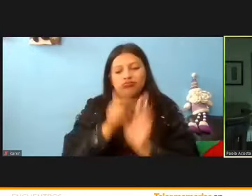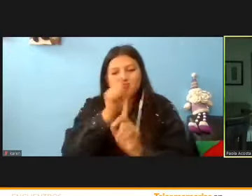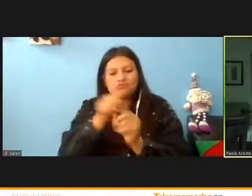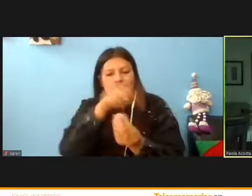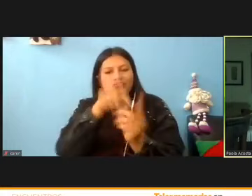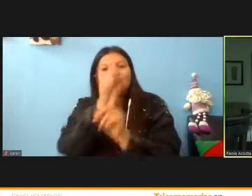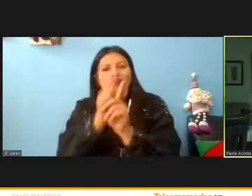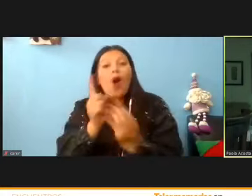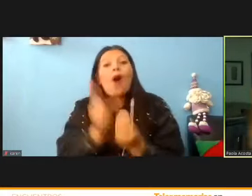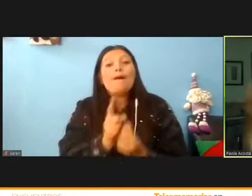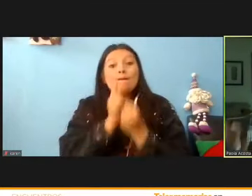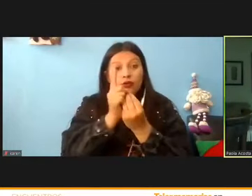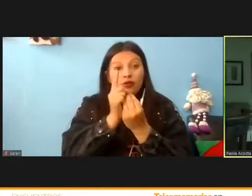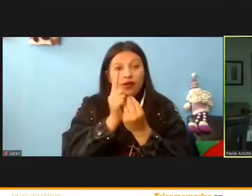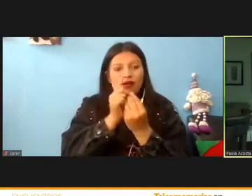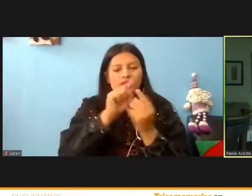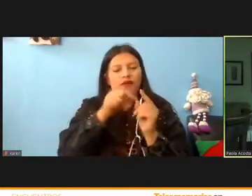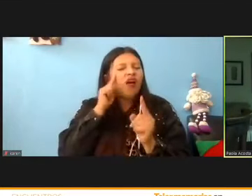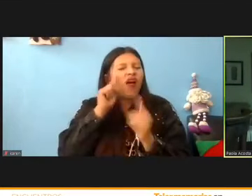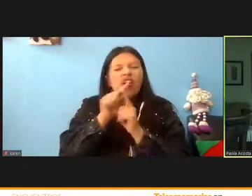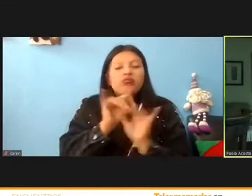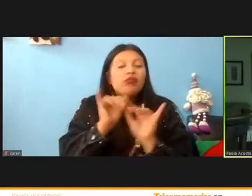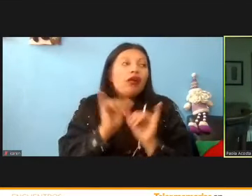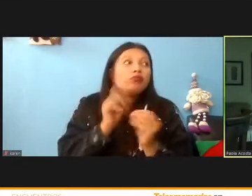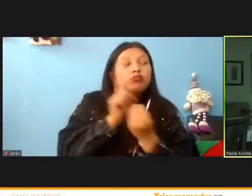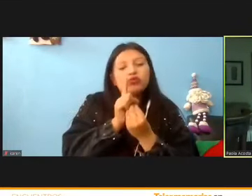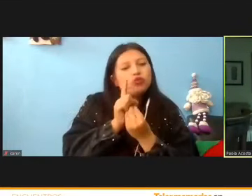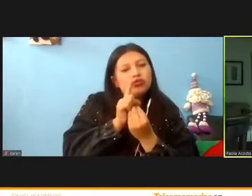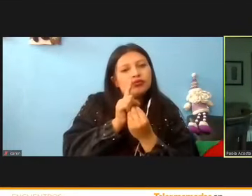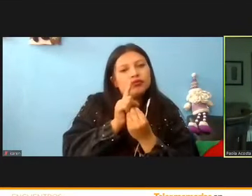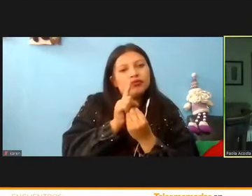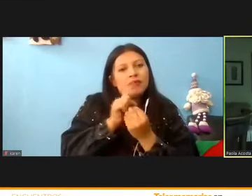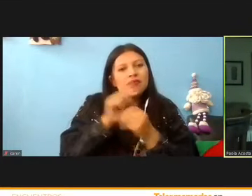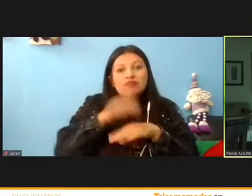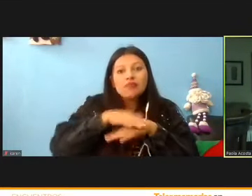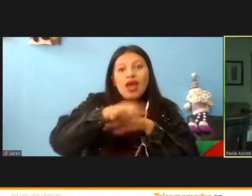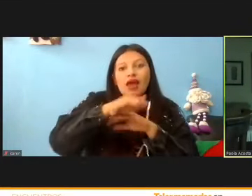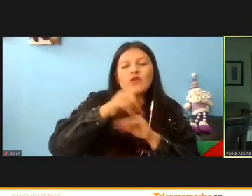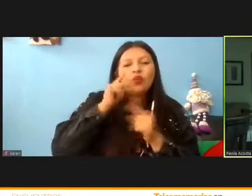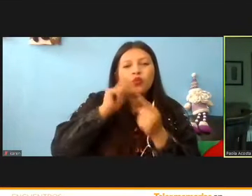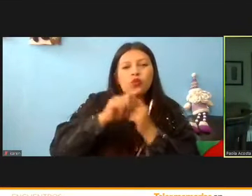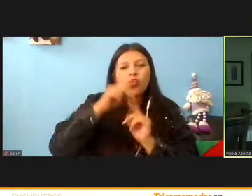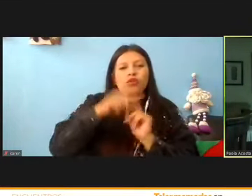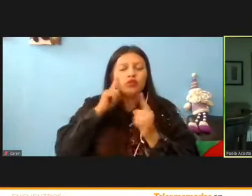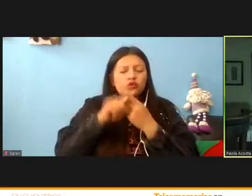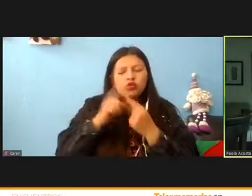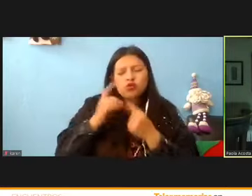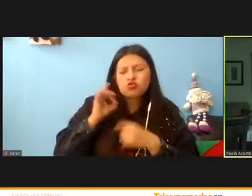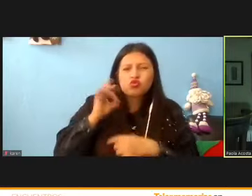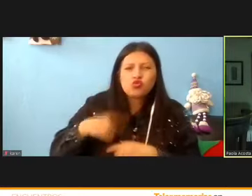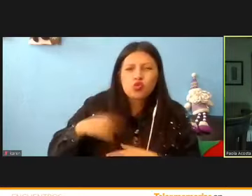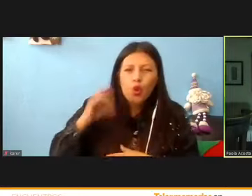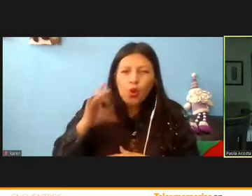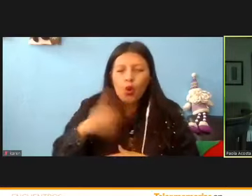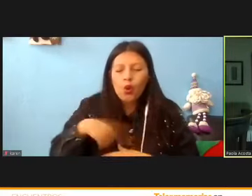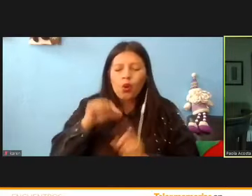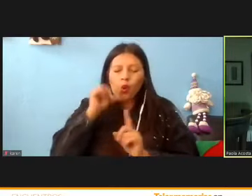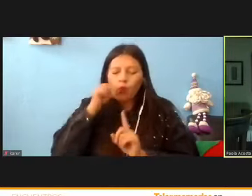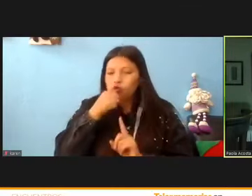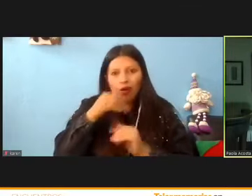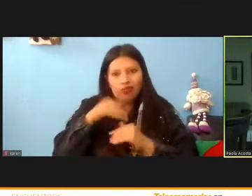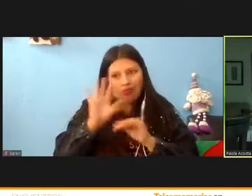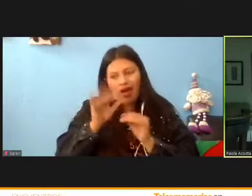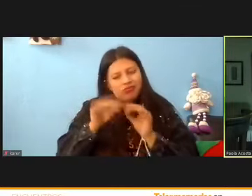sujetos políticos más allá de la lectura, digamos, del dolor y de la victimización,